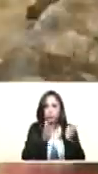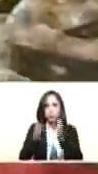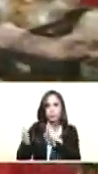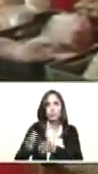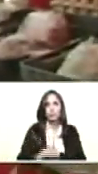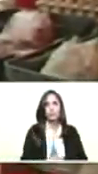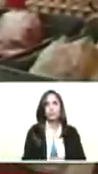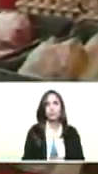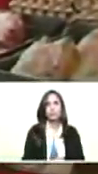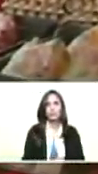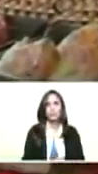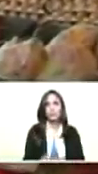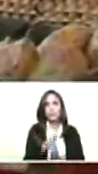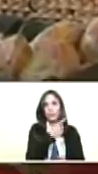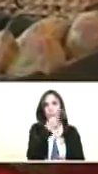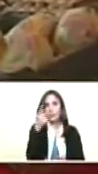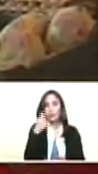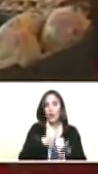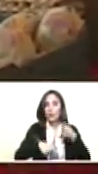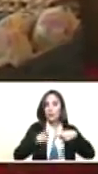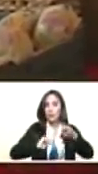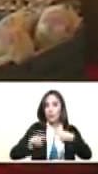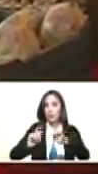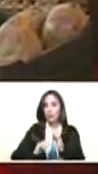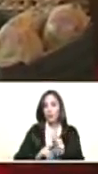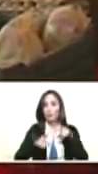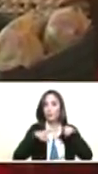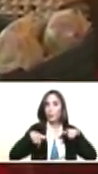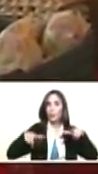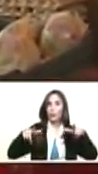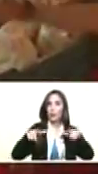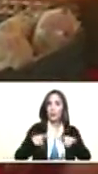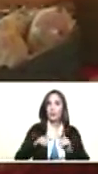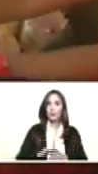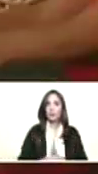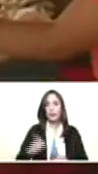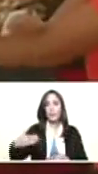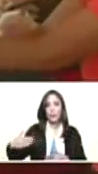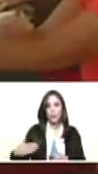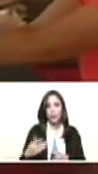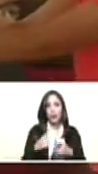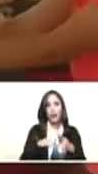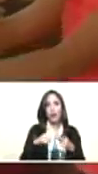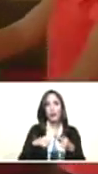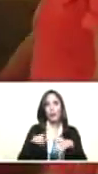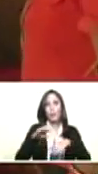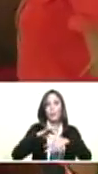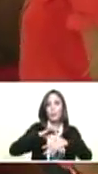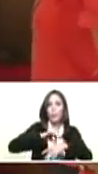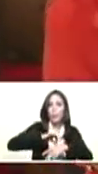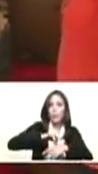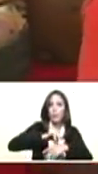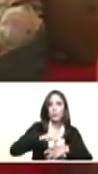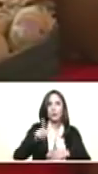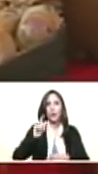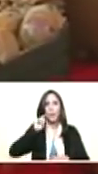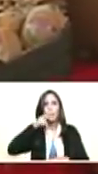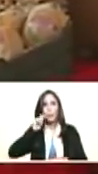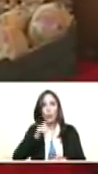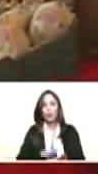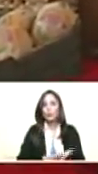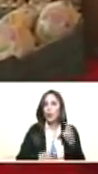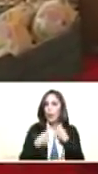proteína que se distribuye a través de la Feria del Campo Soberano, junto con la Feria del Pescado, la proteína animal, precios accesibles